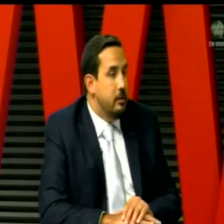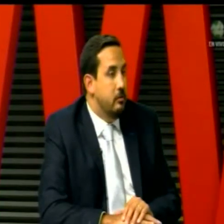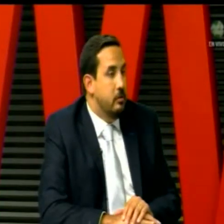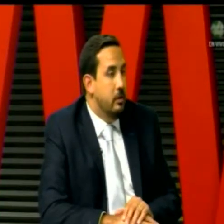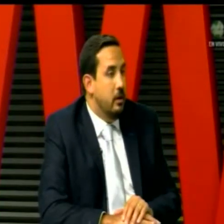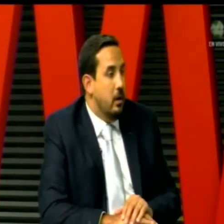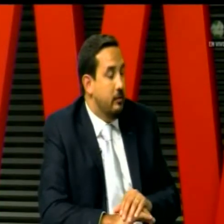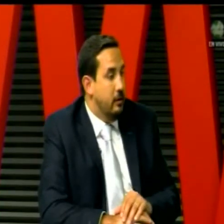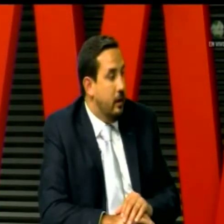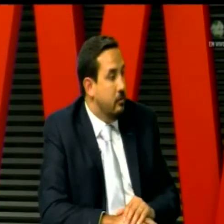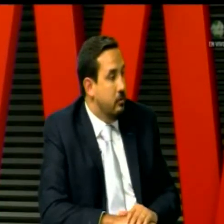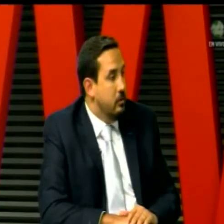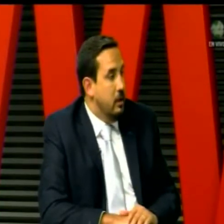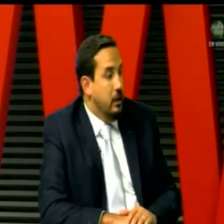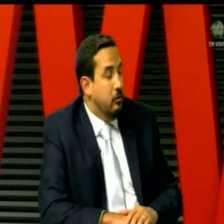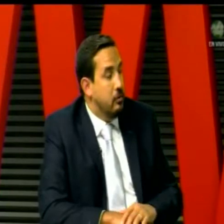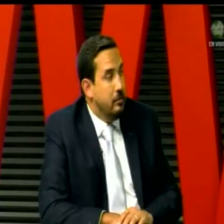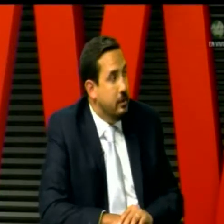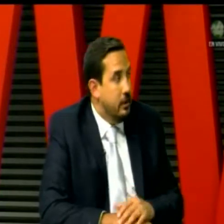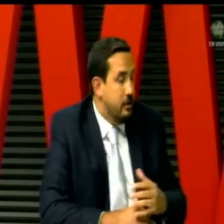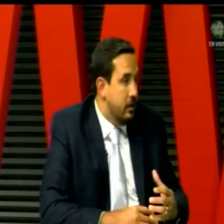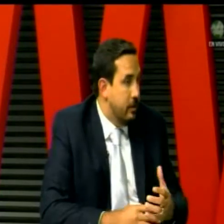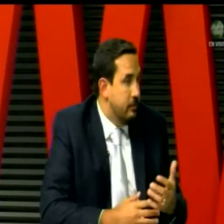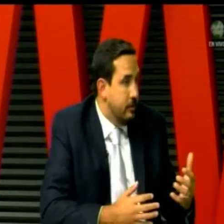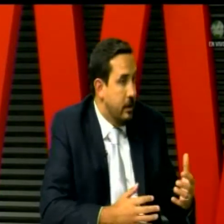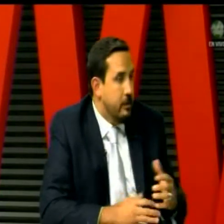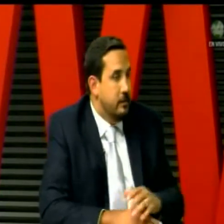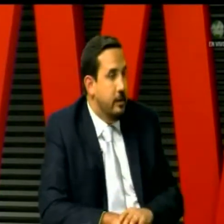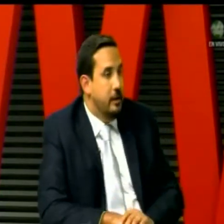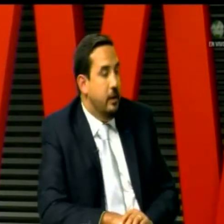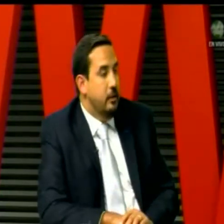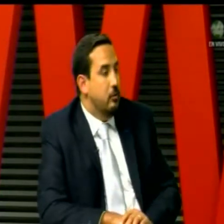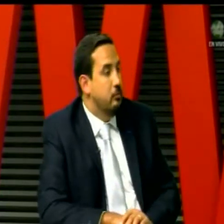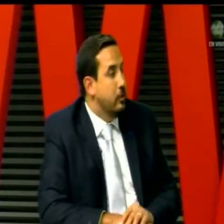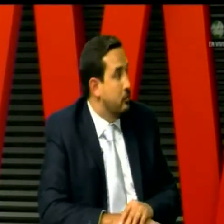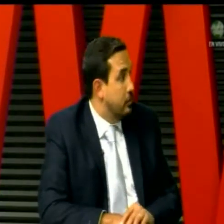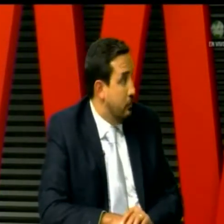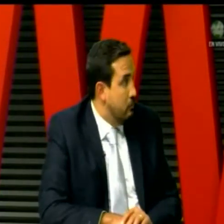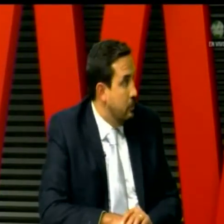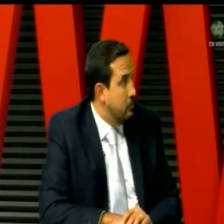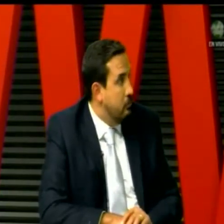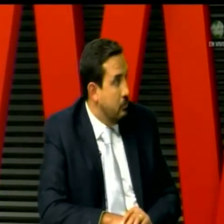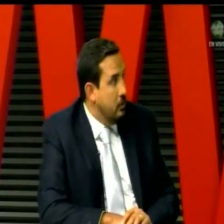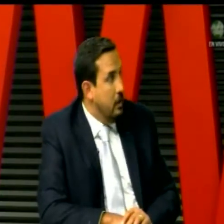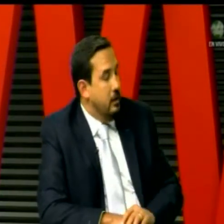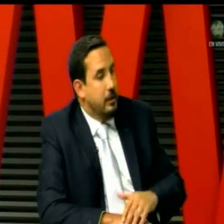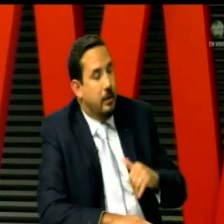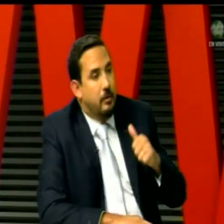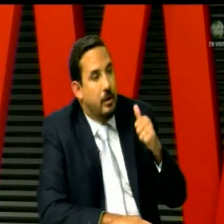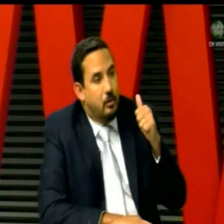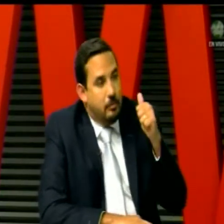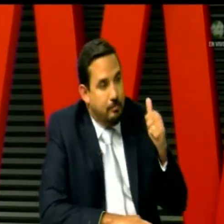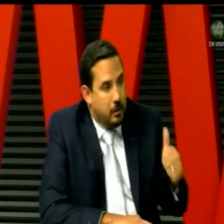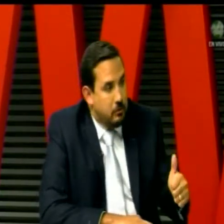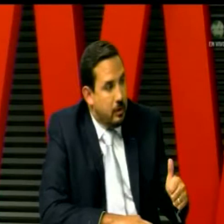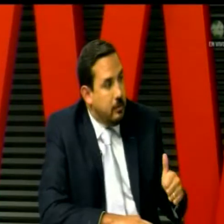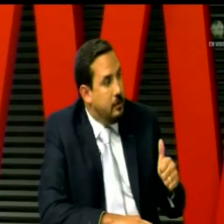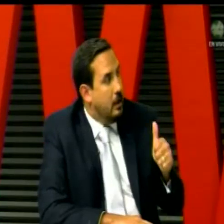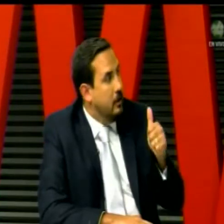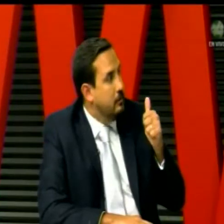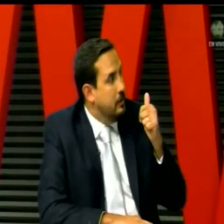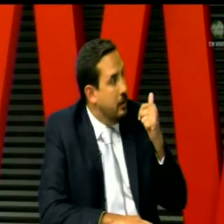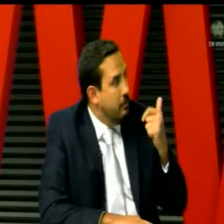no solamente son las ideas, y no solamente en términos ya más ingenieriles, son los proyectos ejecutivos, ¿no? Tiene que ver con